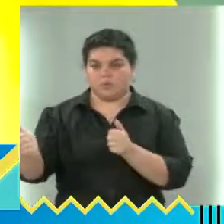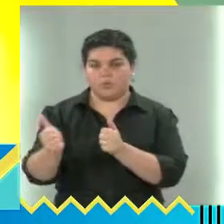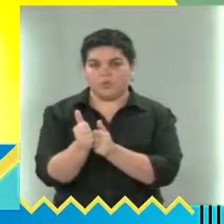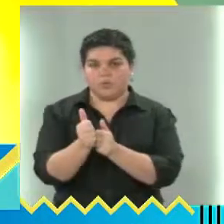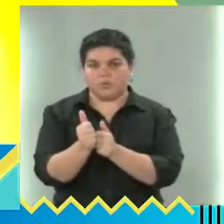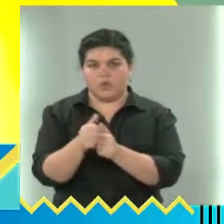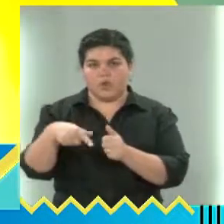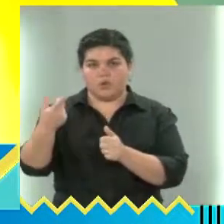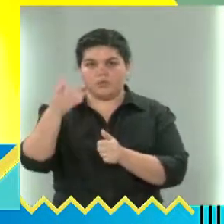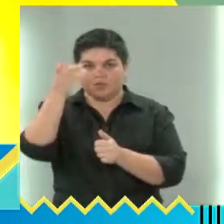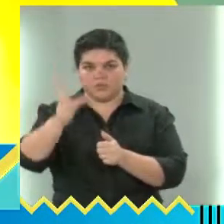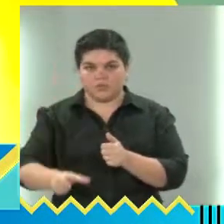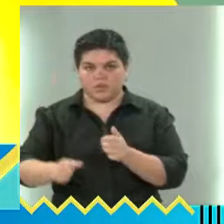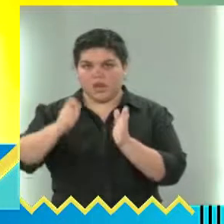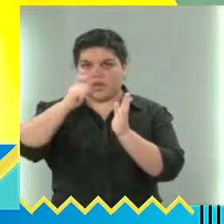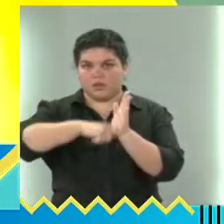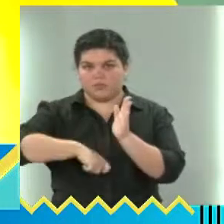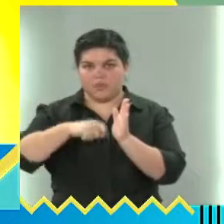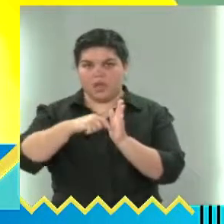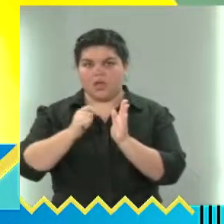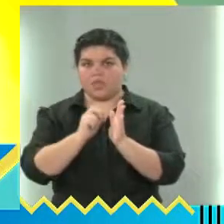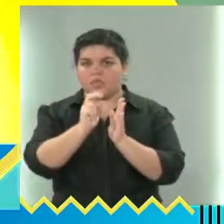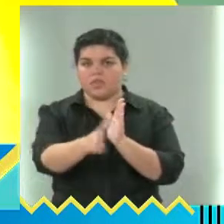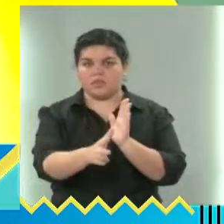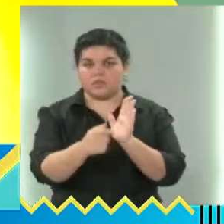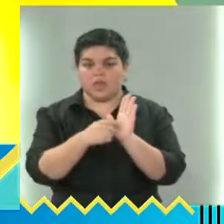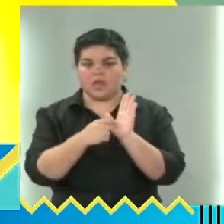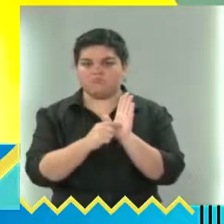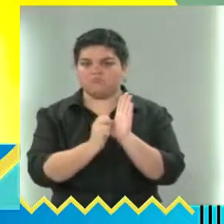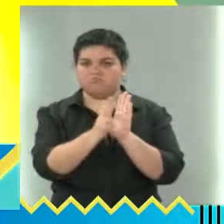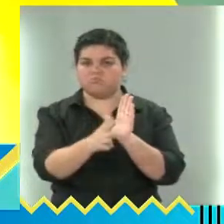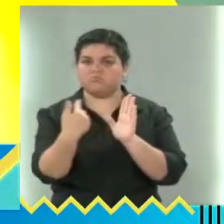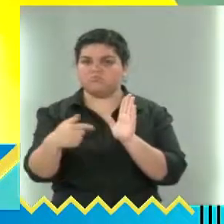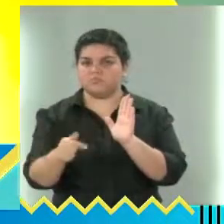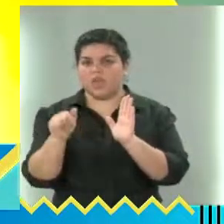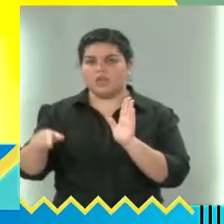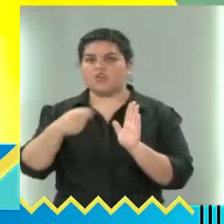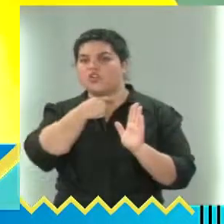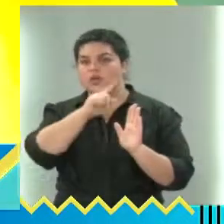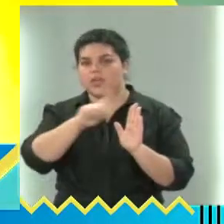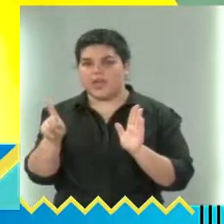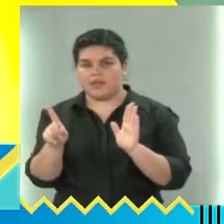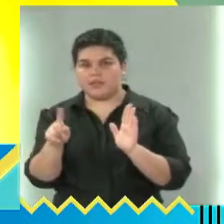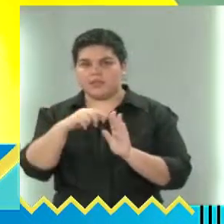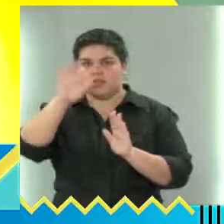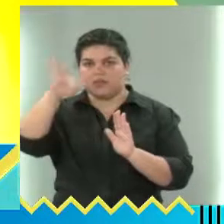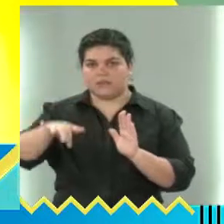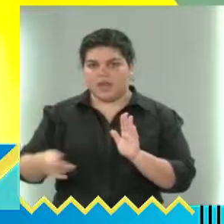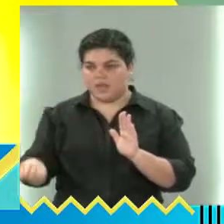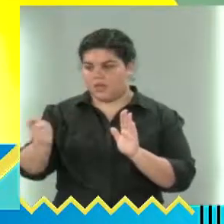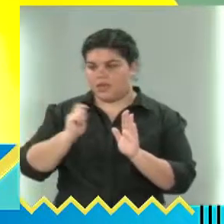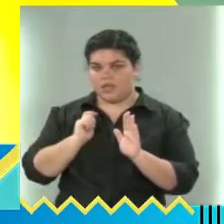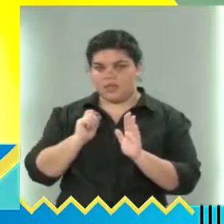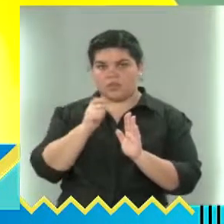con un escribano, donde firman el consentimiento, donde ellos sostienen que no van a recibir unidades de